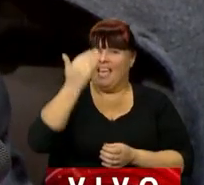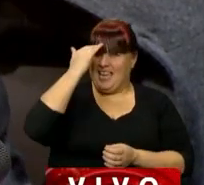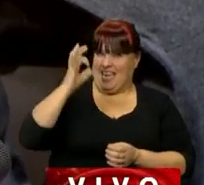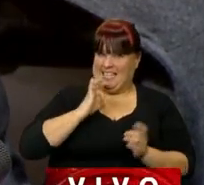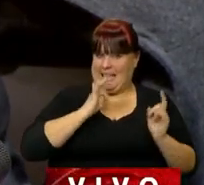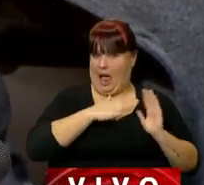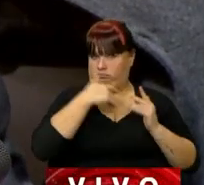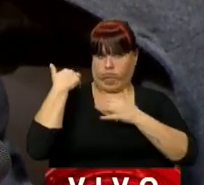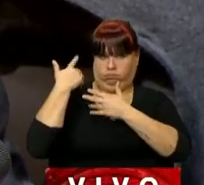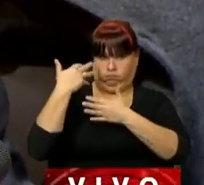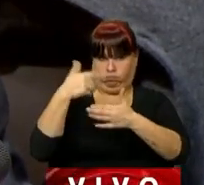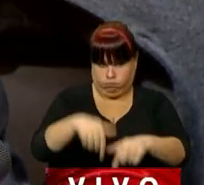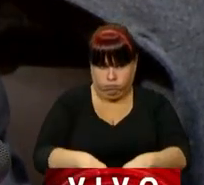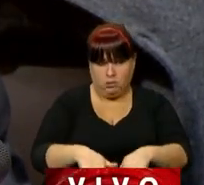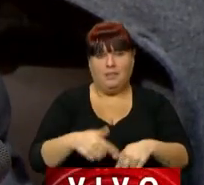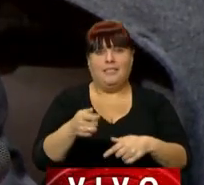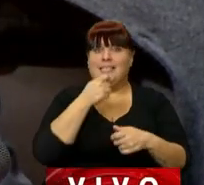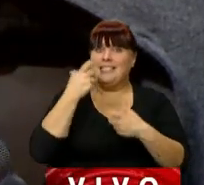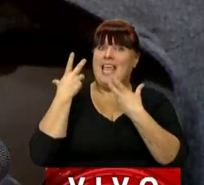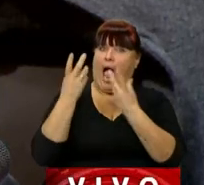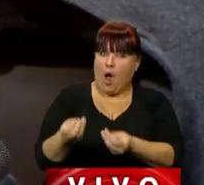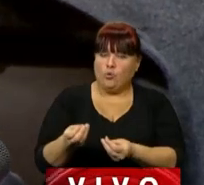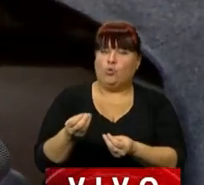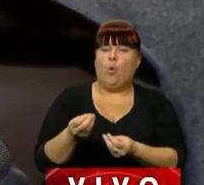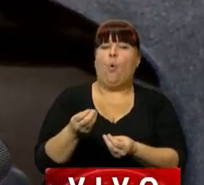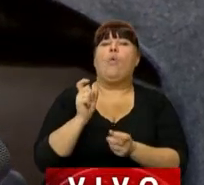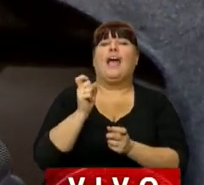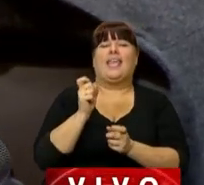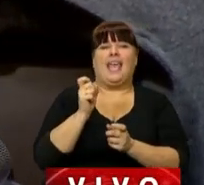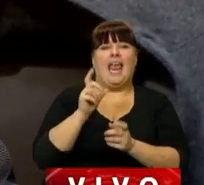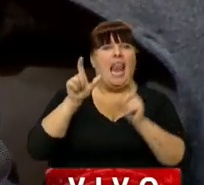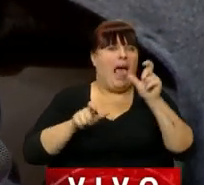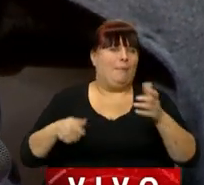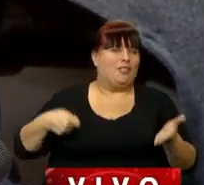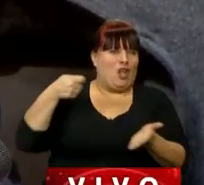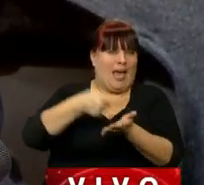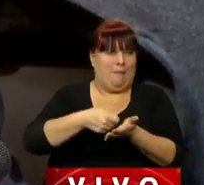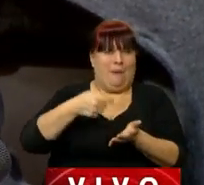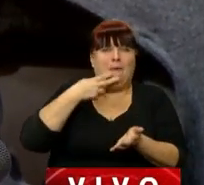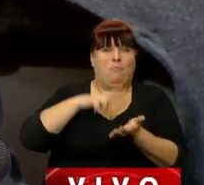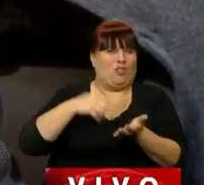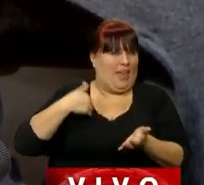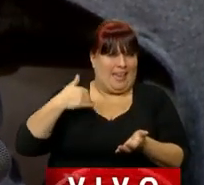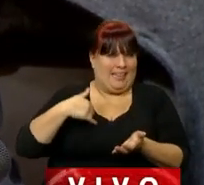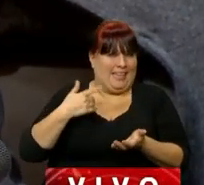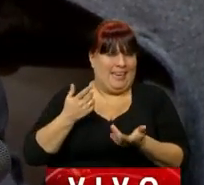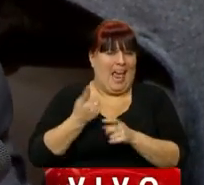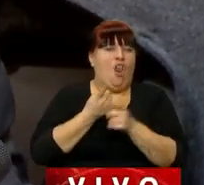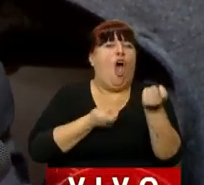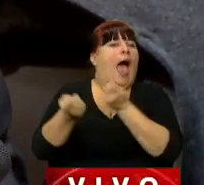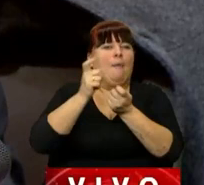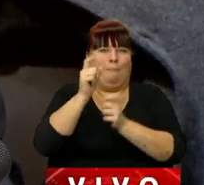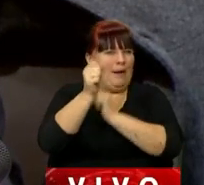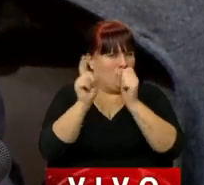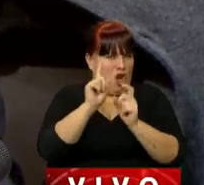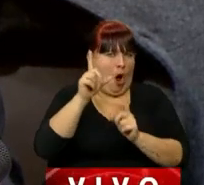años después, si con esta ayuda realizada por los contribuyentes argentinos, los que no tienen poder de lobby,